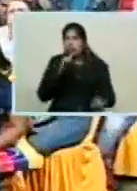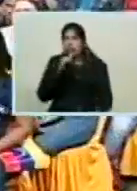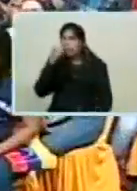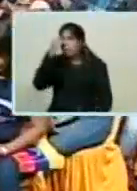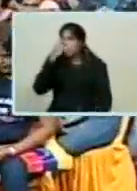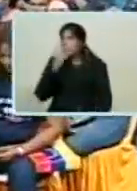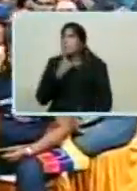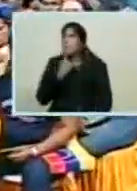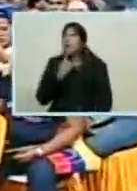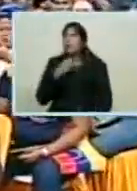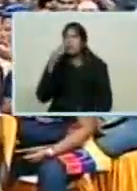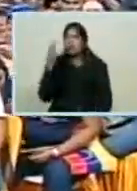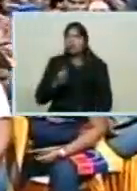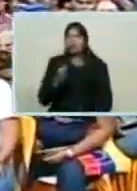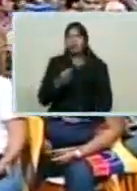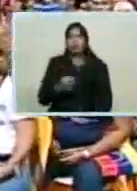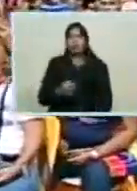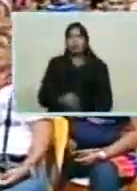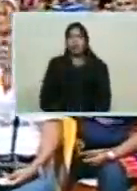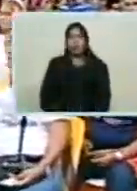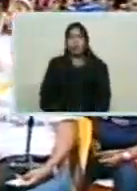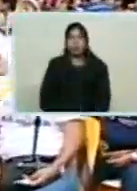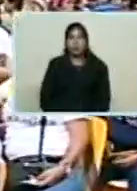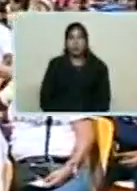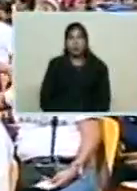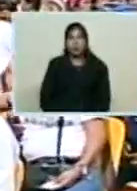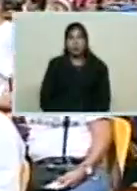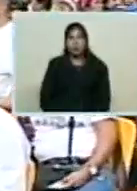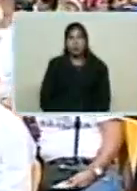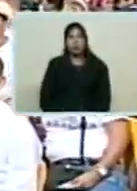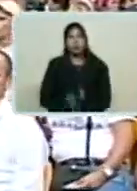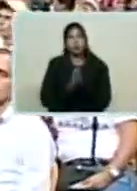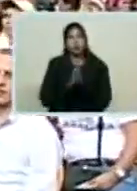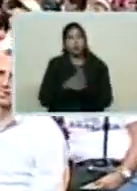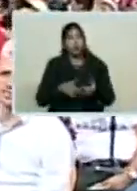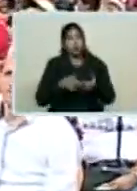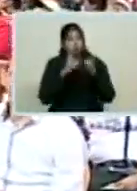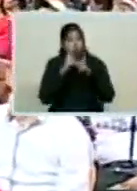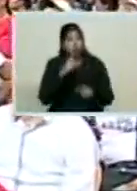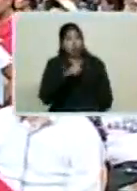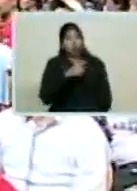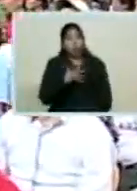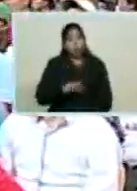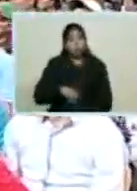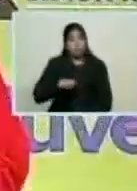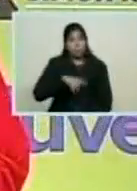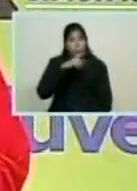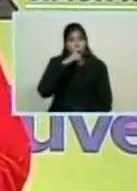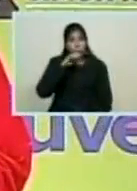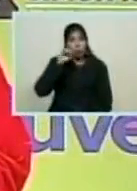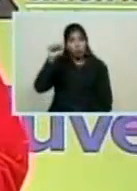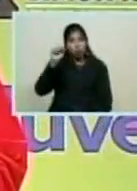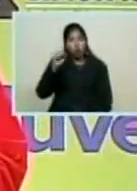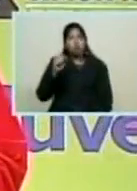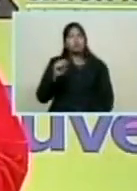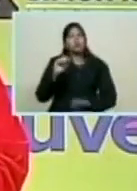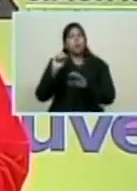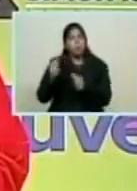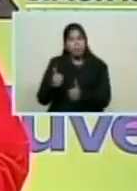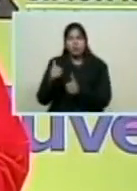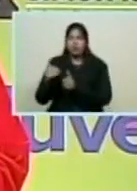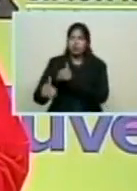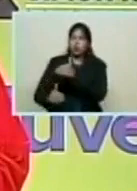Se solicita autorización al ciudadano presidente de la República, Nicolás Maduro Moros, para